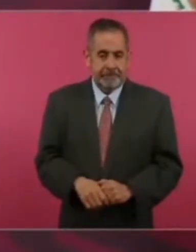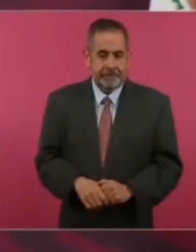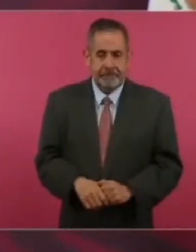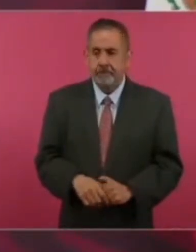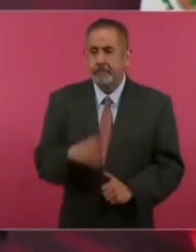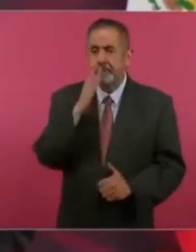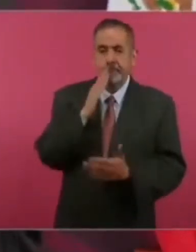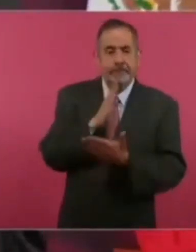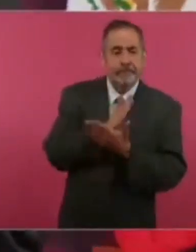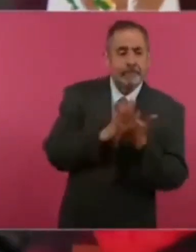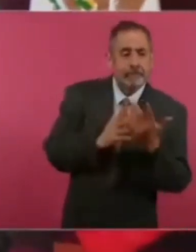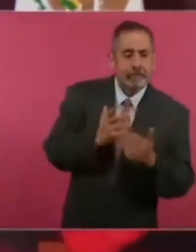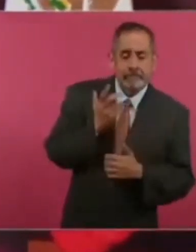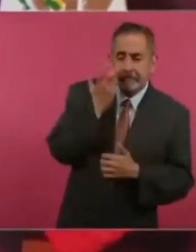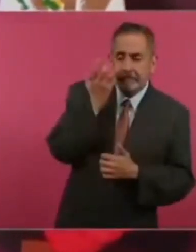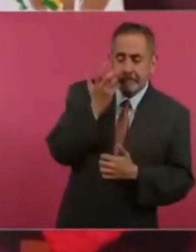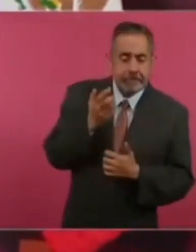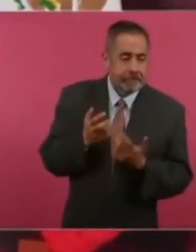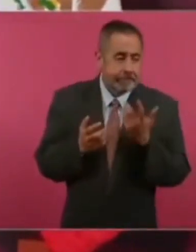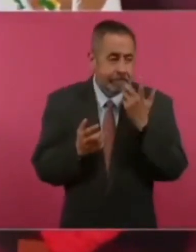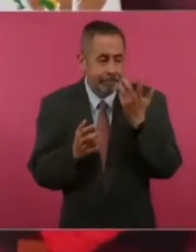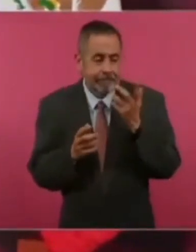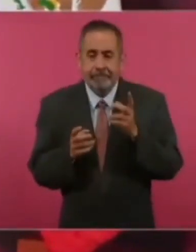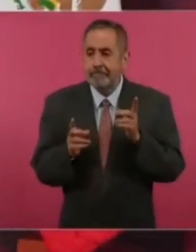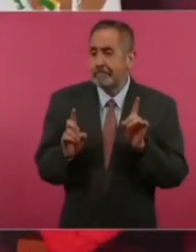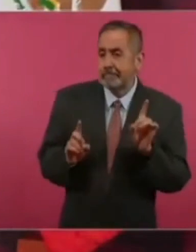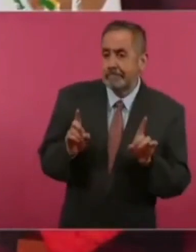medias tintas.